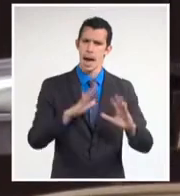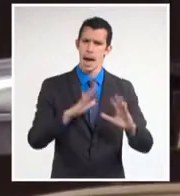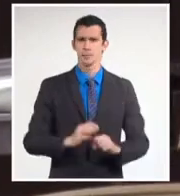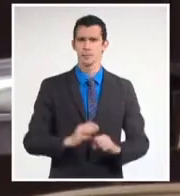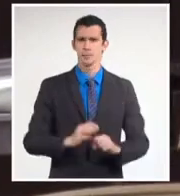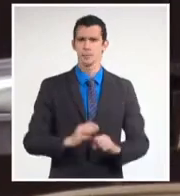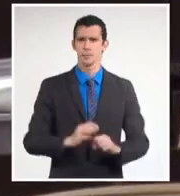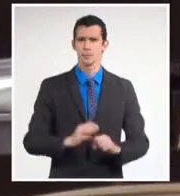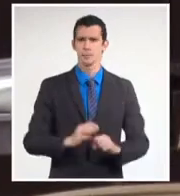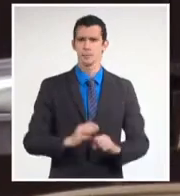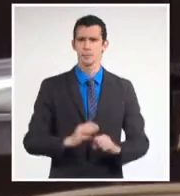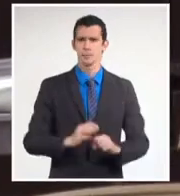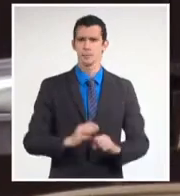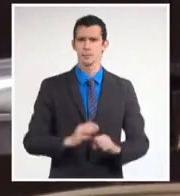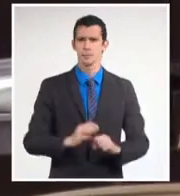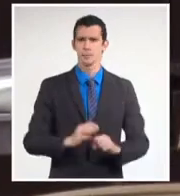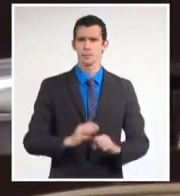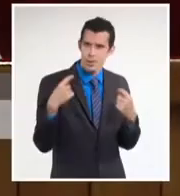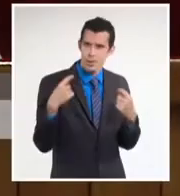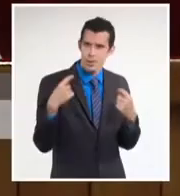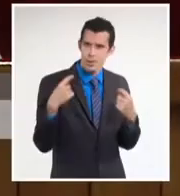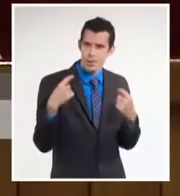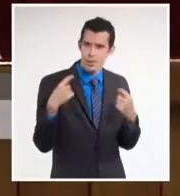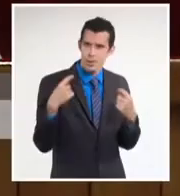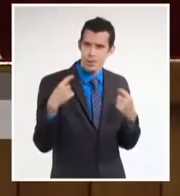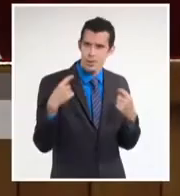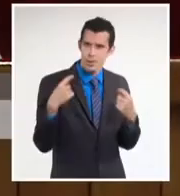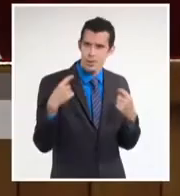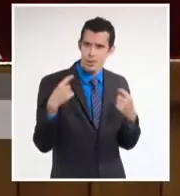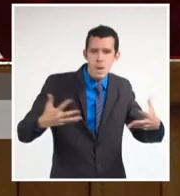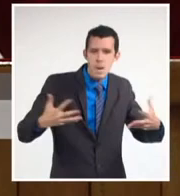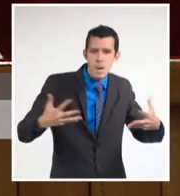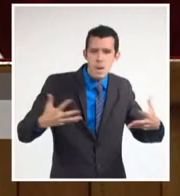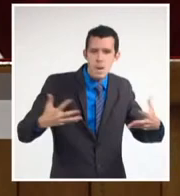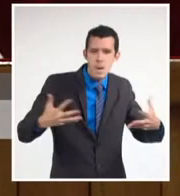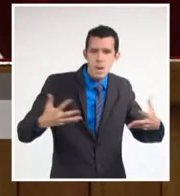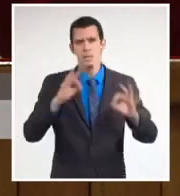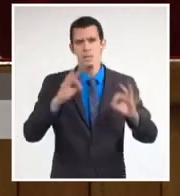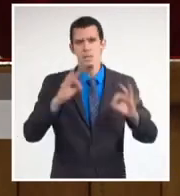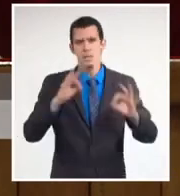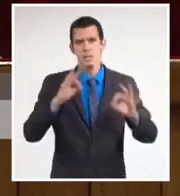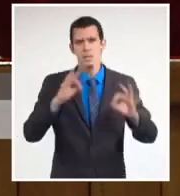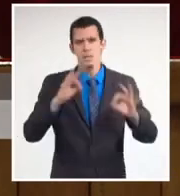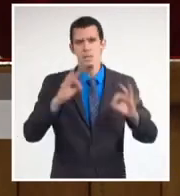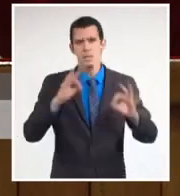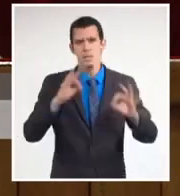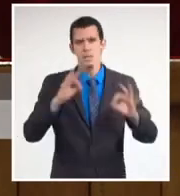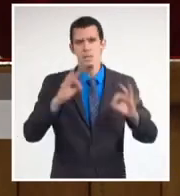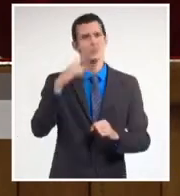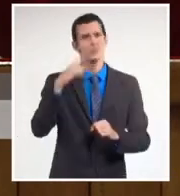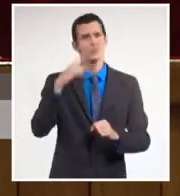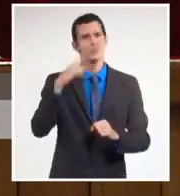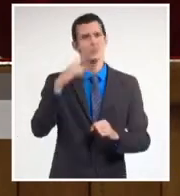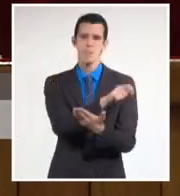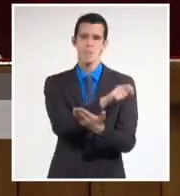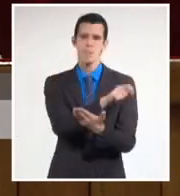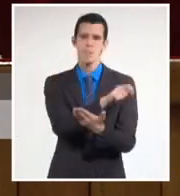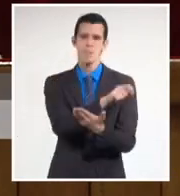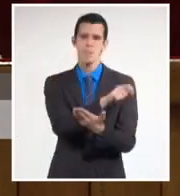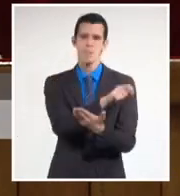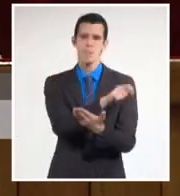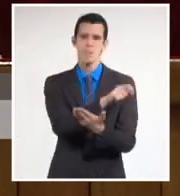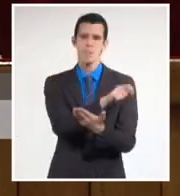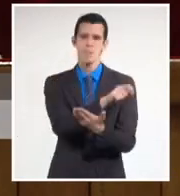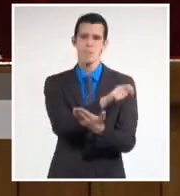el ordenamiento porque lo teníamos que hacer. Los errores de diseño los hemos reconocido. Lo hemos corregido primero nosotros. Y no es